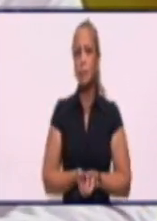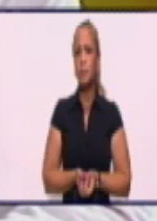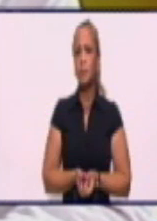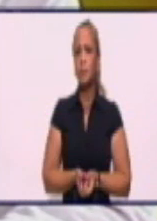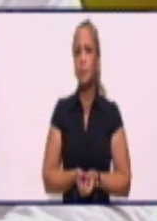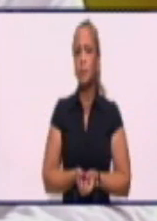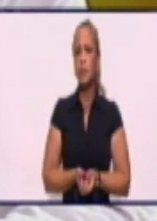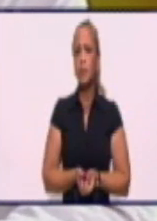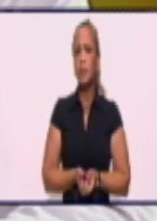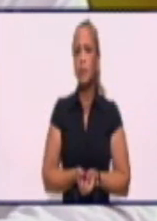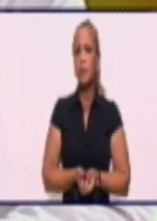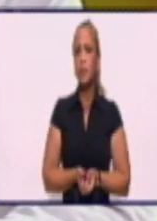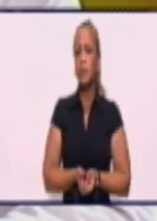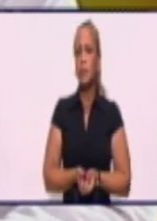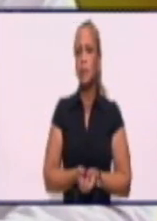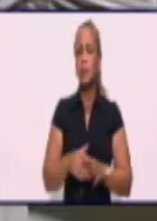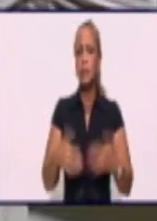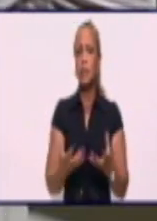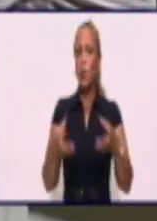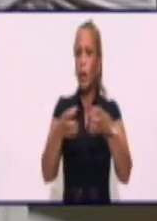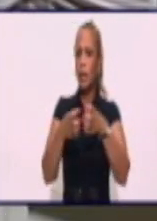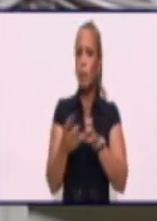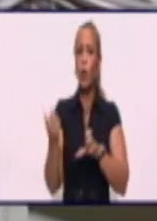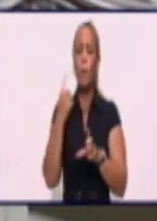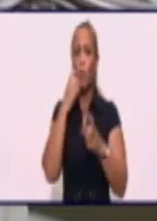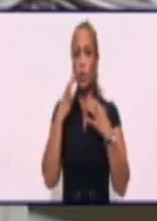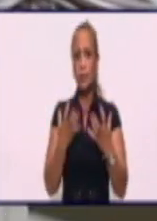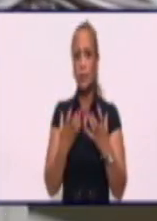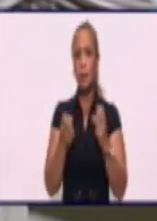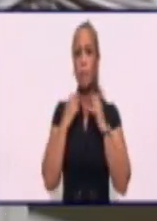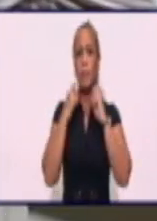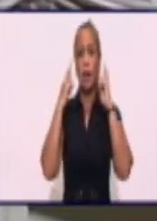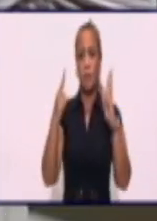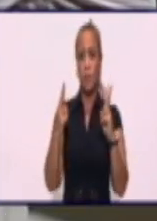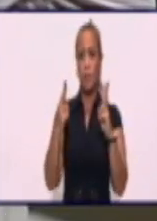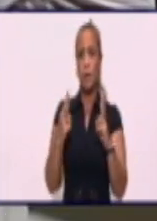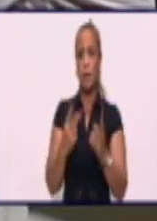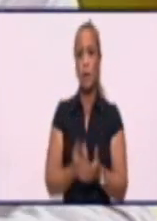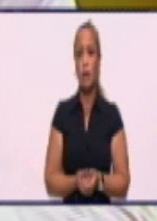de un equipo que es muy importante para la vida de los pacientes, que es el tema de